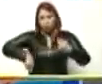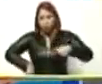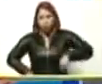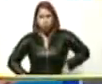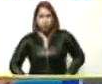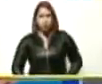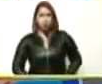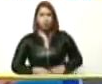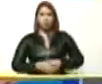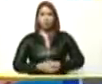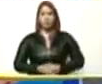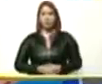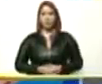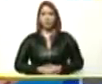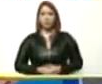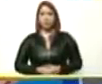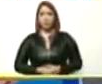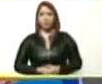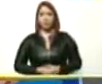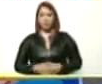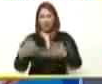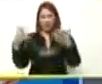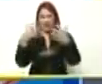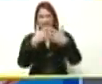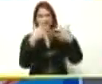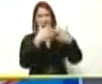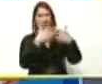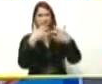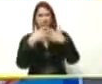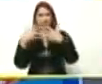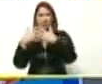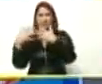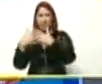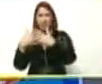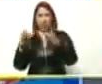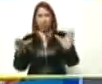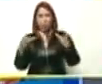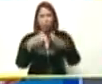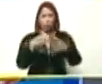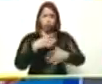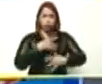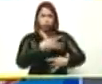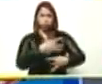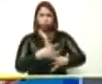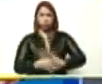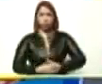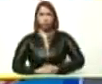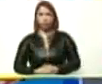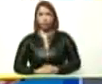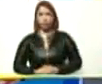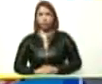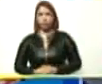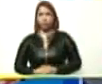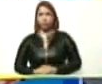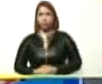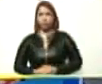de guerra de grupos, de intereses, un parlamento,